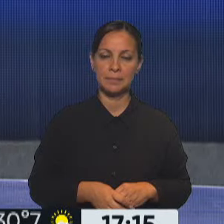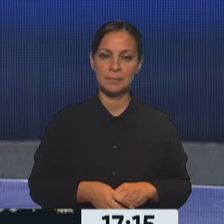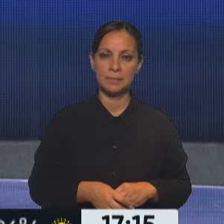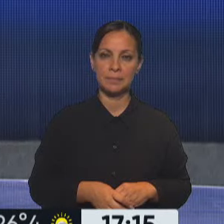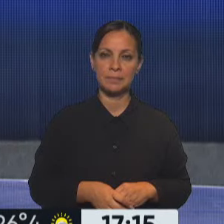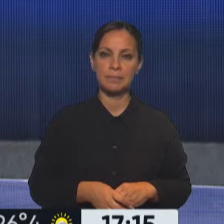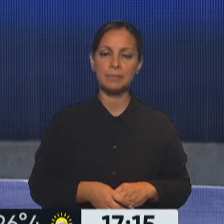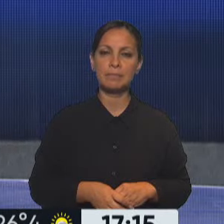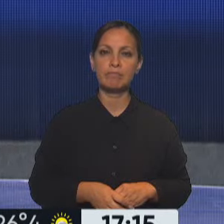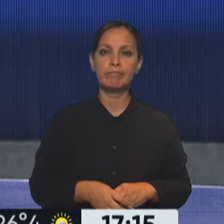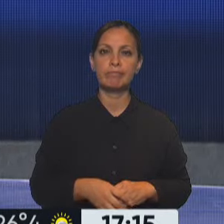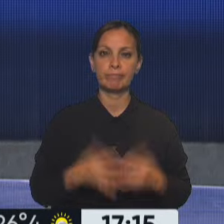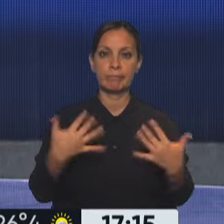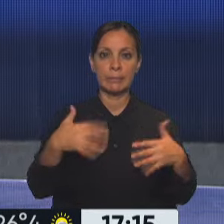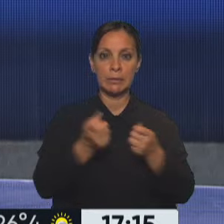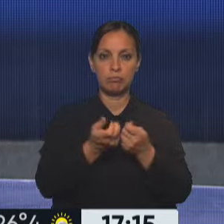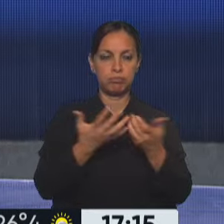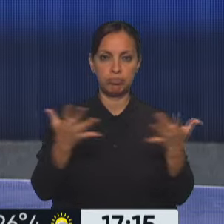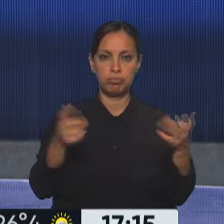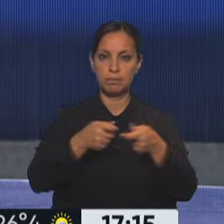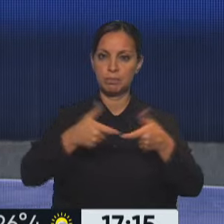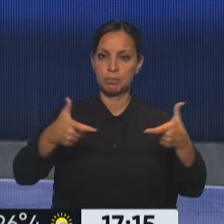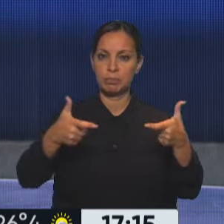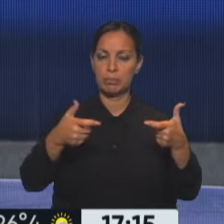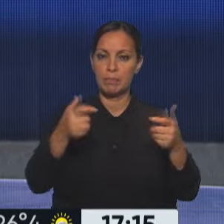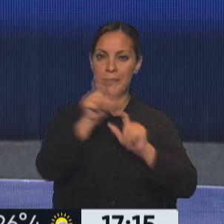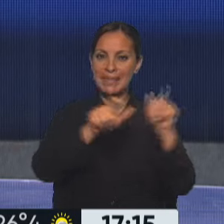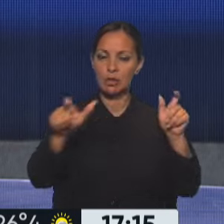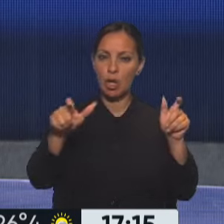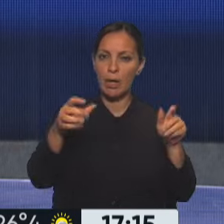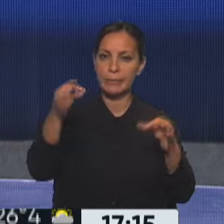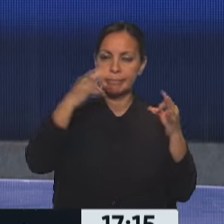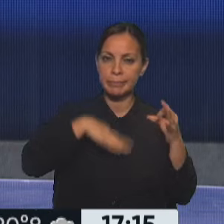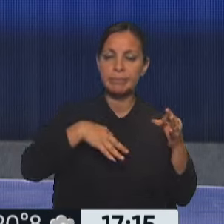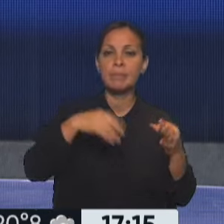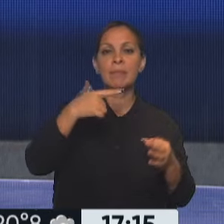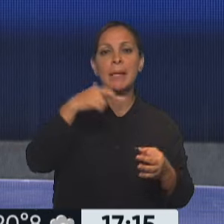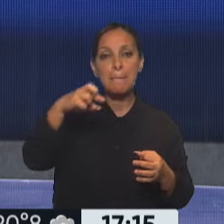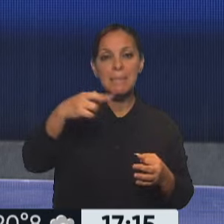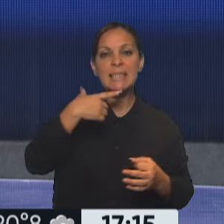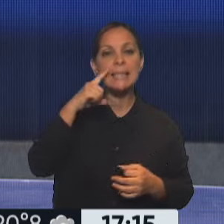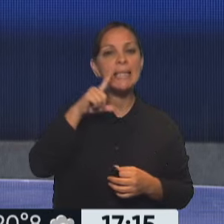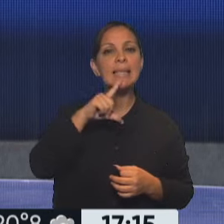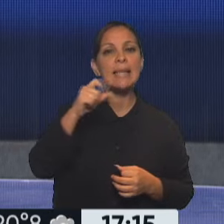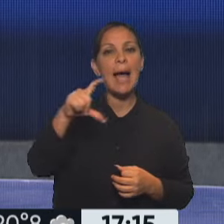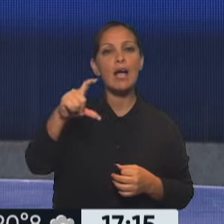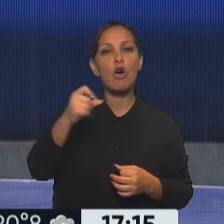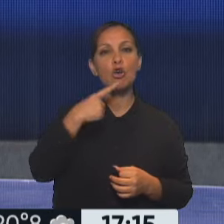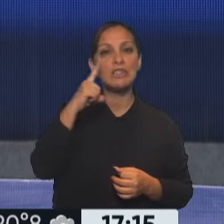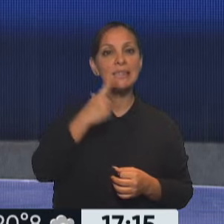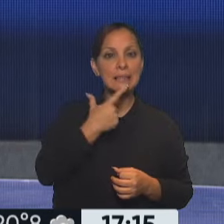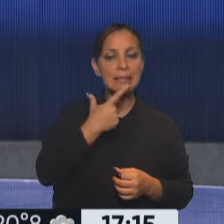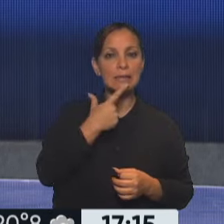Se detectaron varios casos de psitacosis en la República Argentina como consecuencia de neumonía graves. Bueno, allí los pacientes